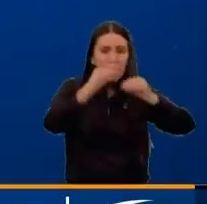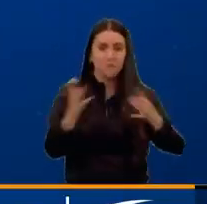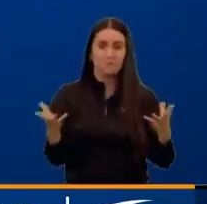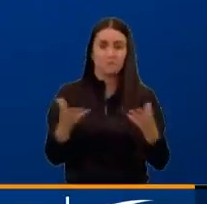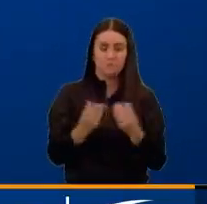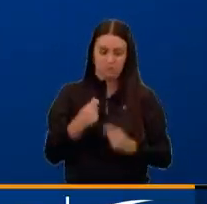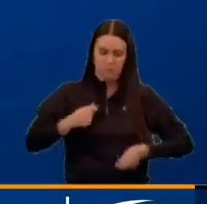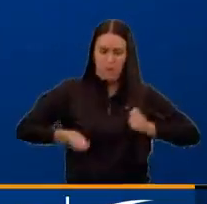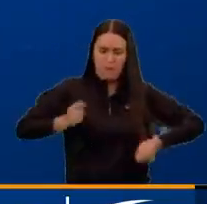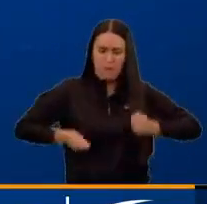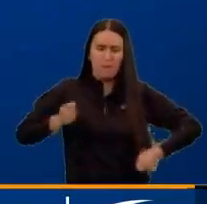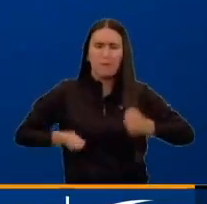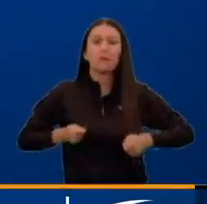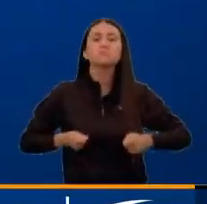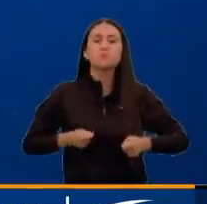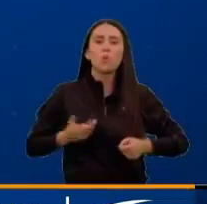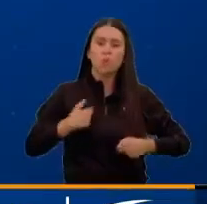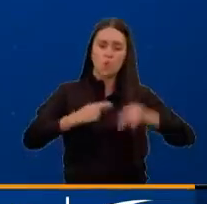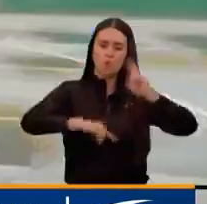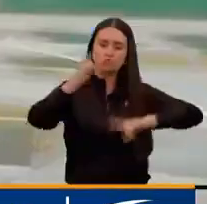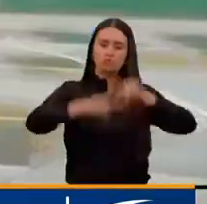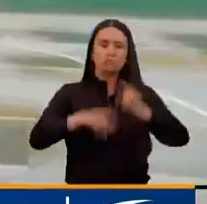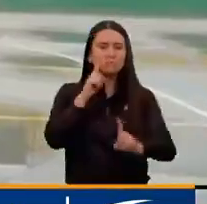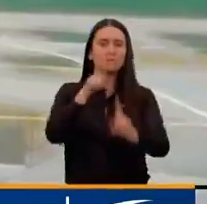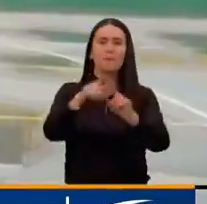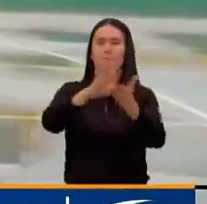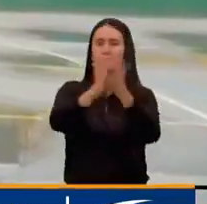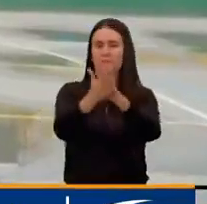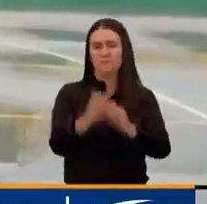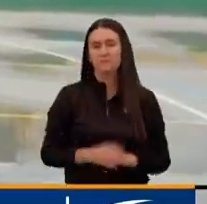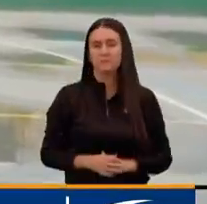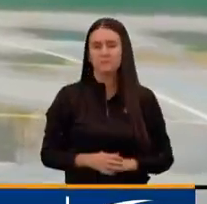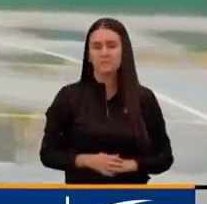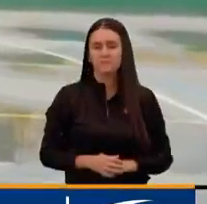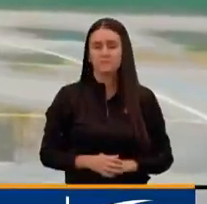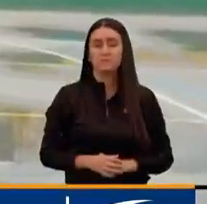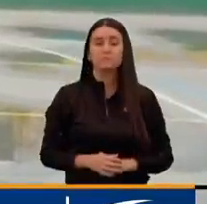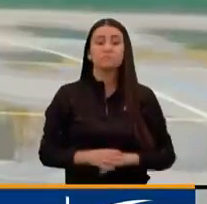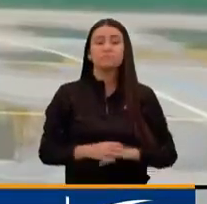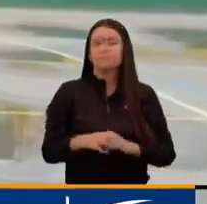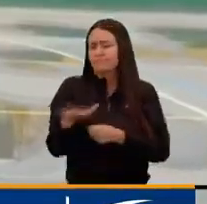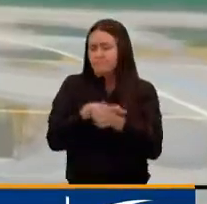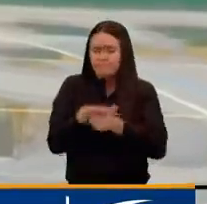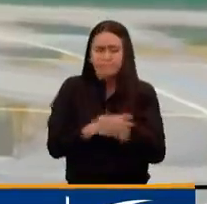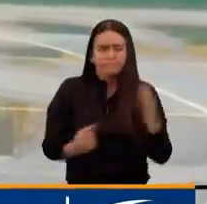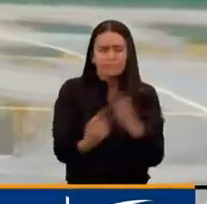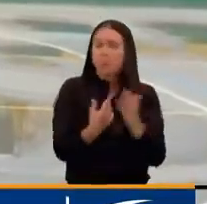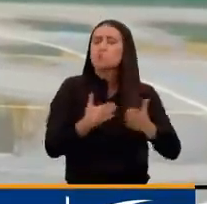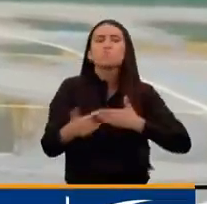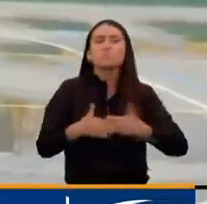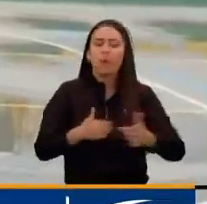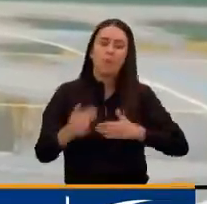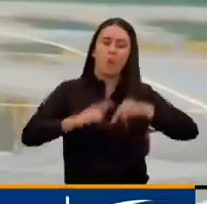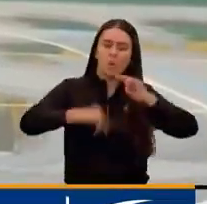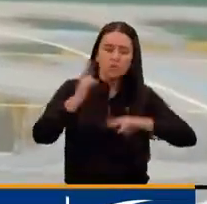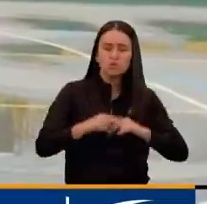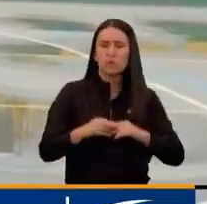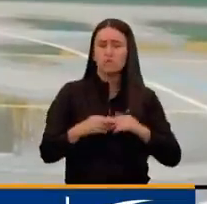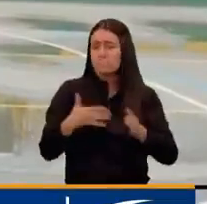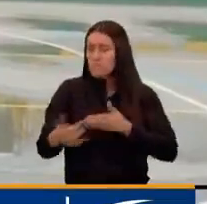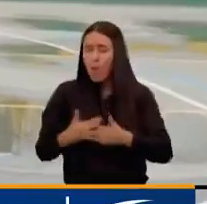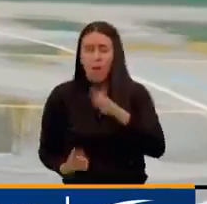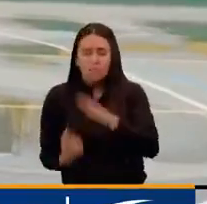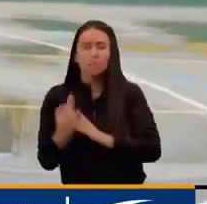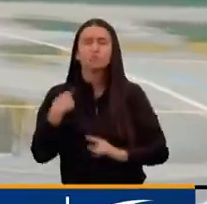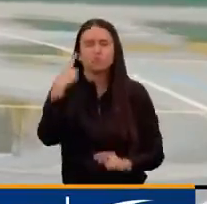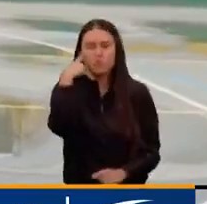tarritos también promueve la construcción de paz. A pesar de todo se sueña, a pesar de todo se construye, a pesar de todo